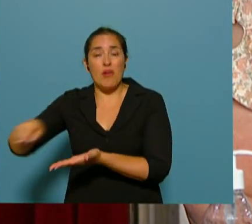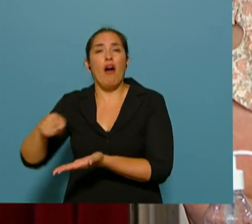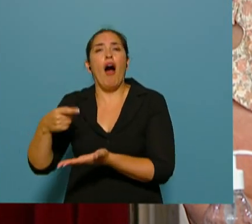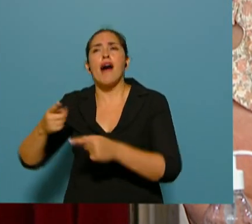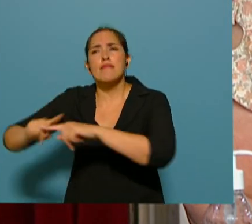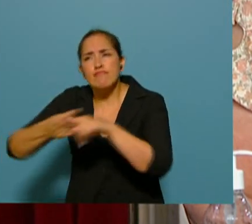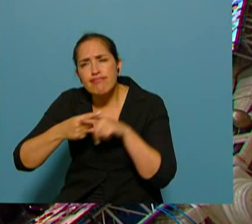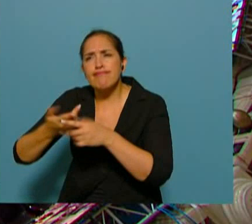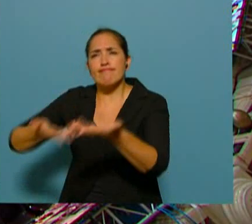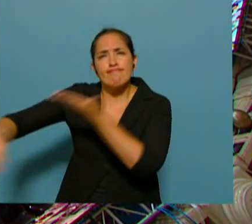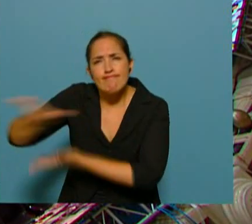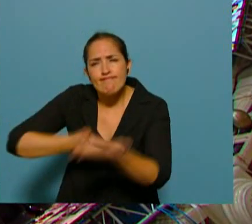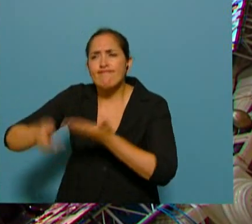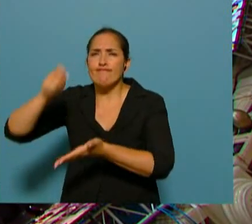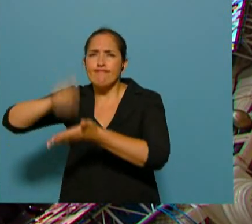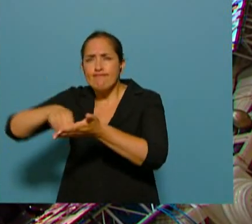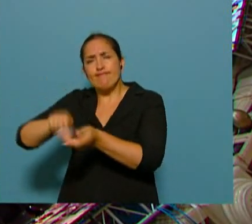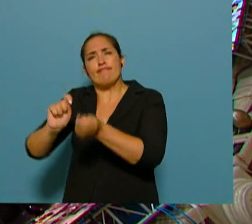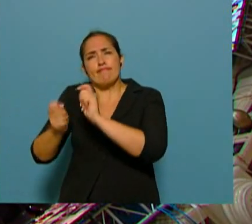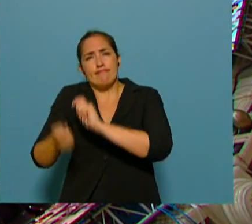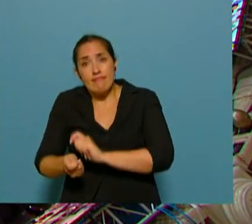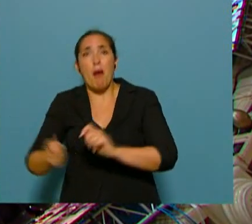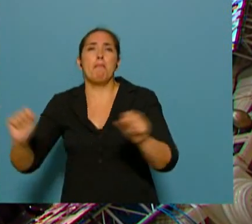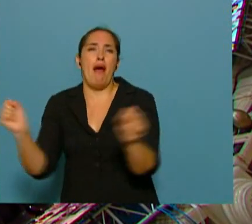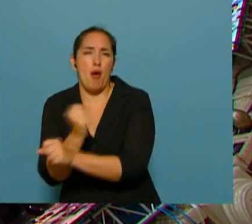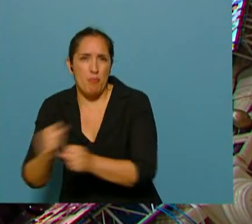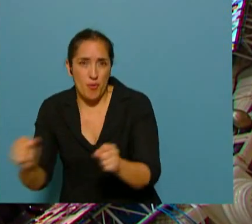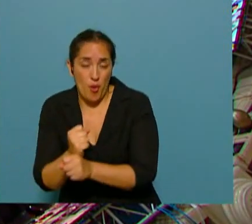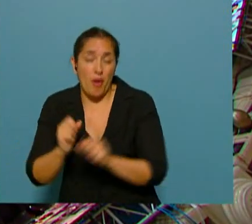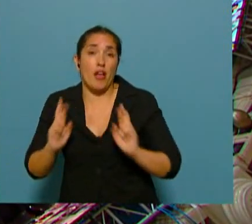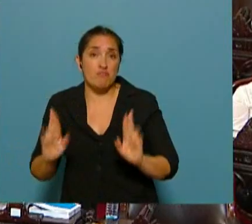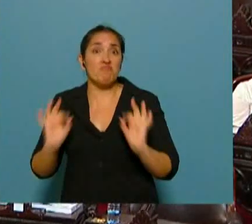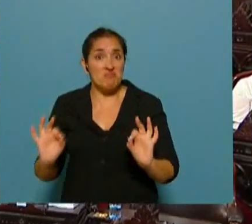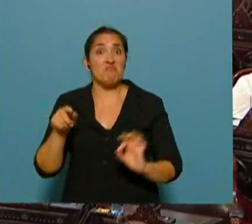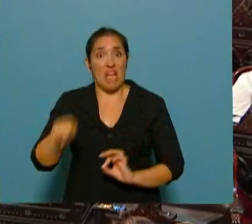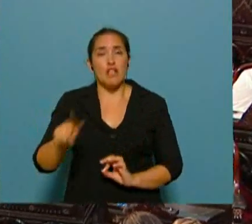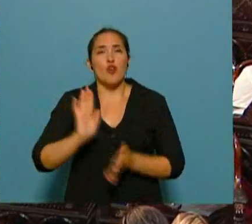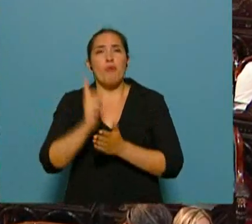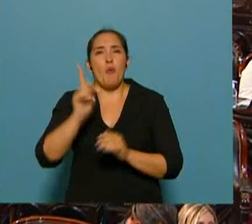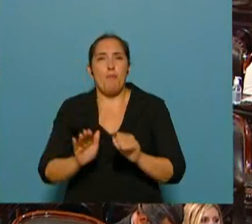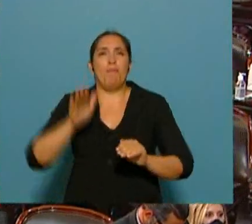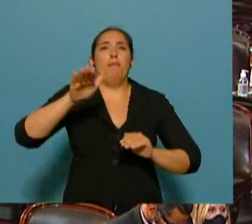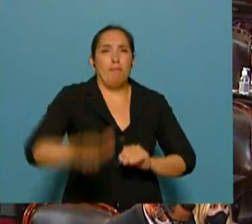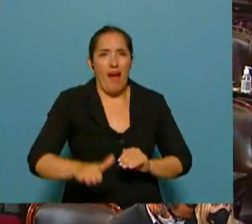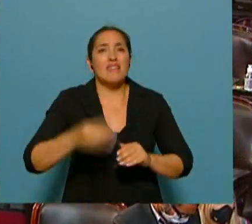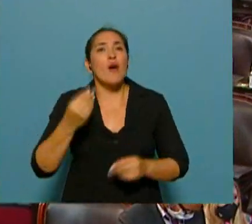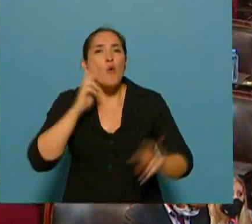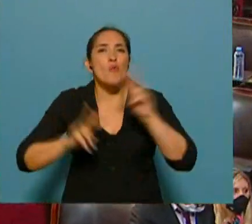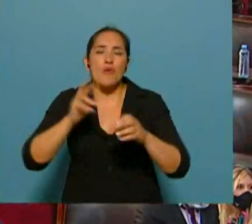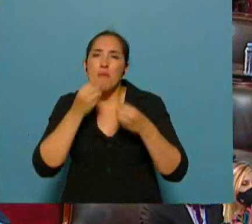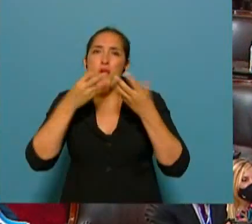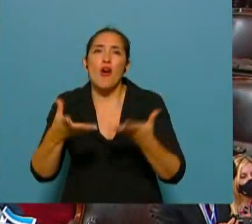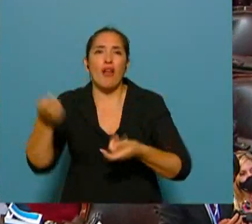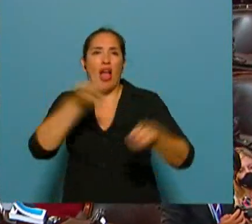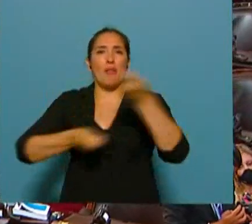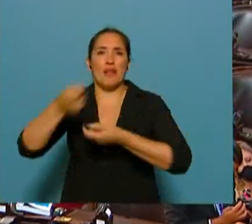lo debata, lo corrija si es necesario y lo apruebe. Con eso estaríamos dando un primer paso en favor de mejorar la